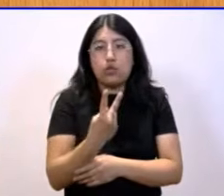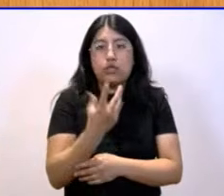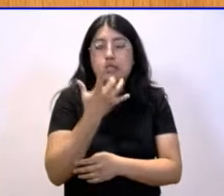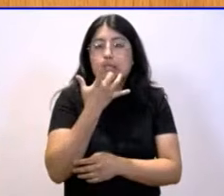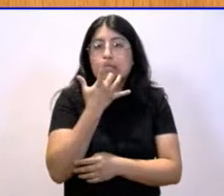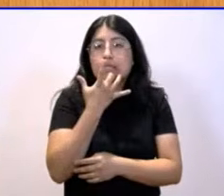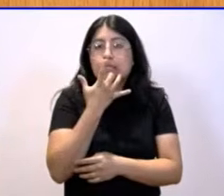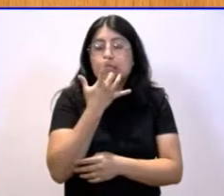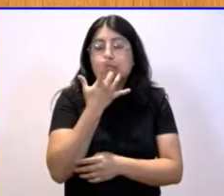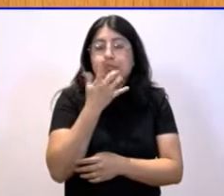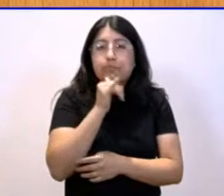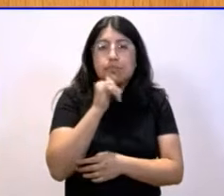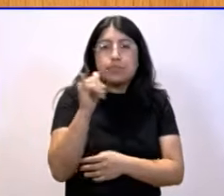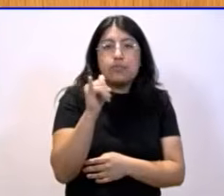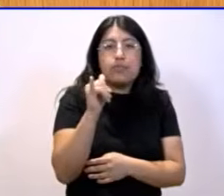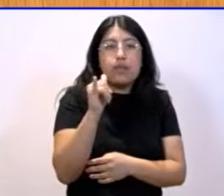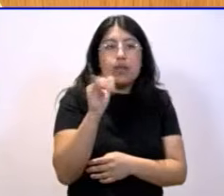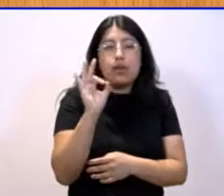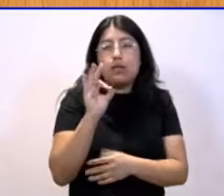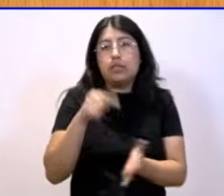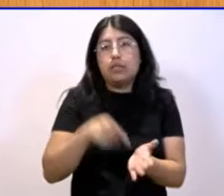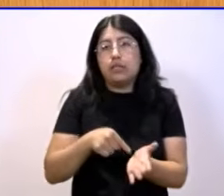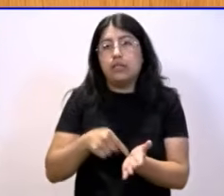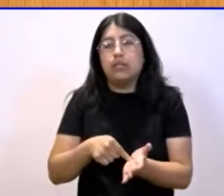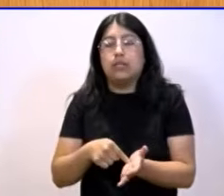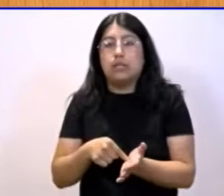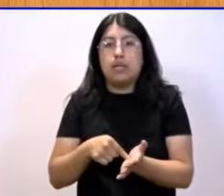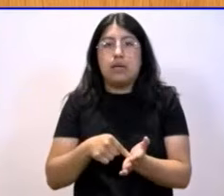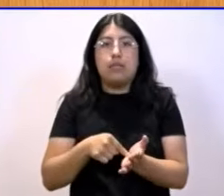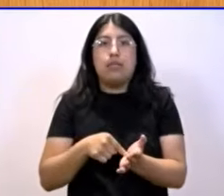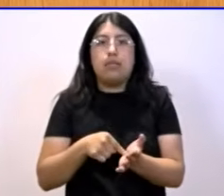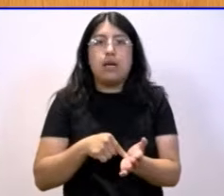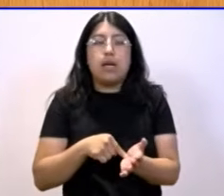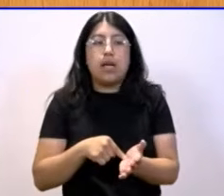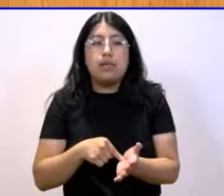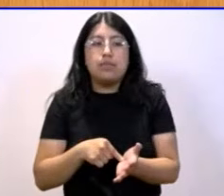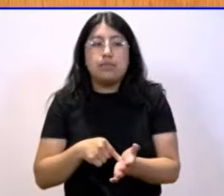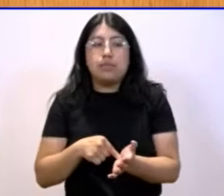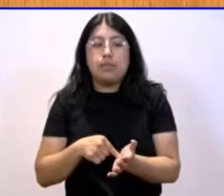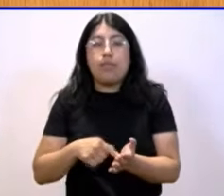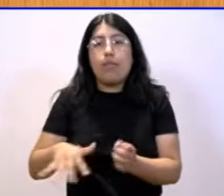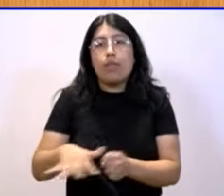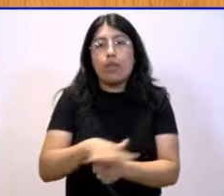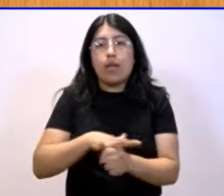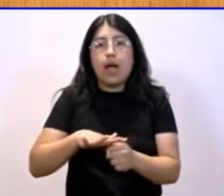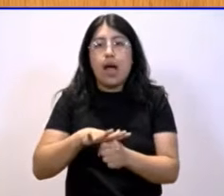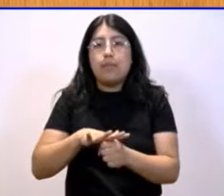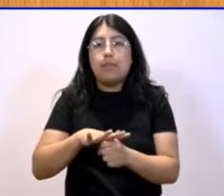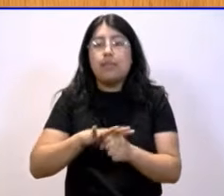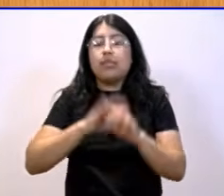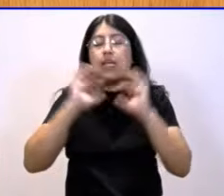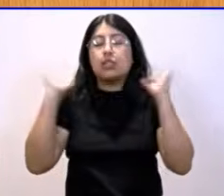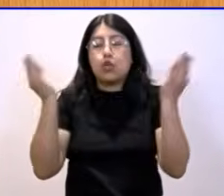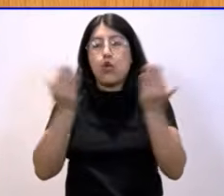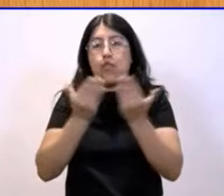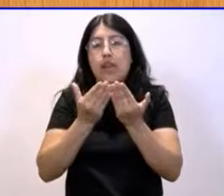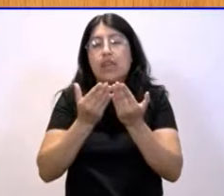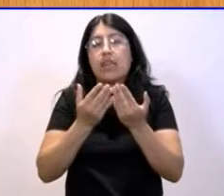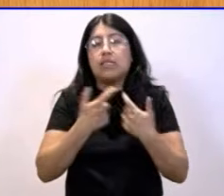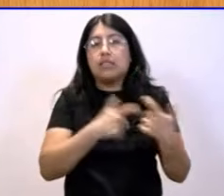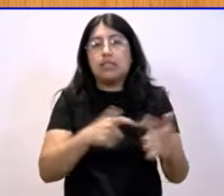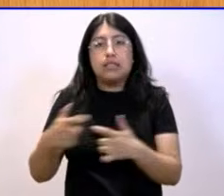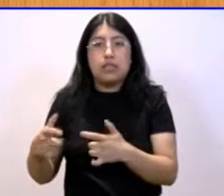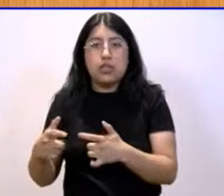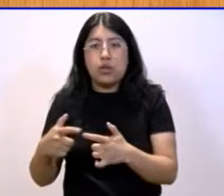La Rioja, o le interpelo para que nos explique qué están manteniendo en el ámbito de las conferencias sectoriales, que entiendo que se tendrán que estar